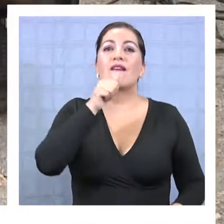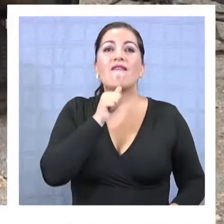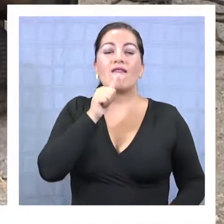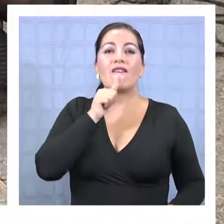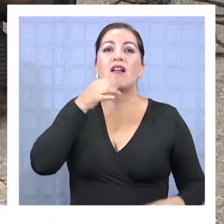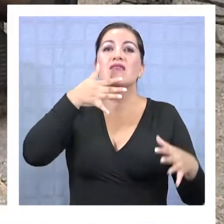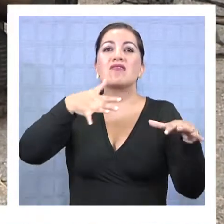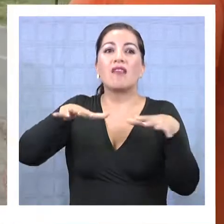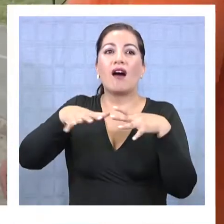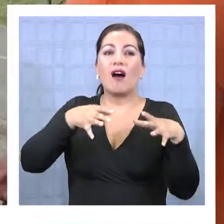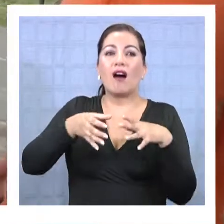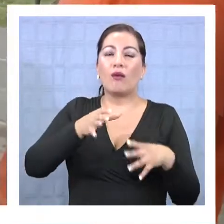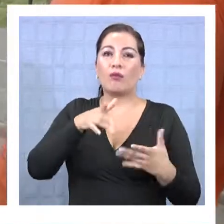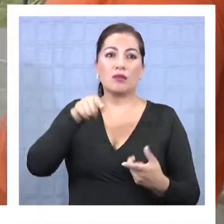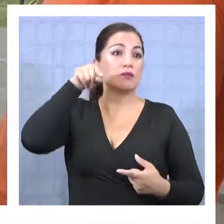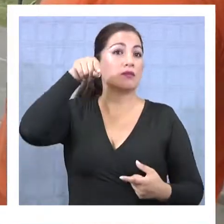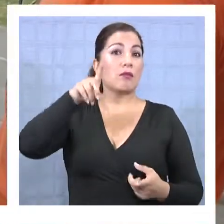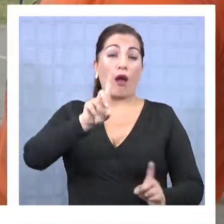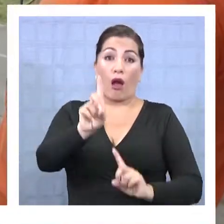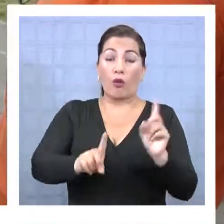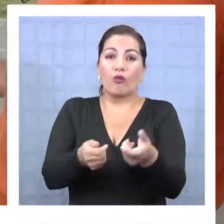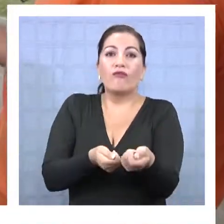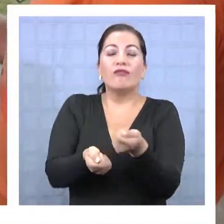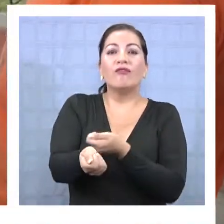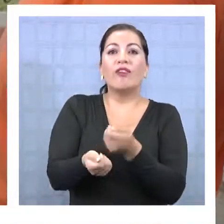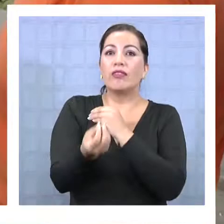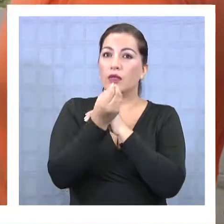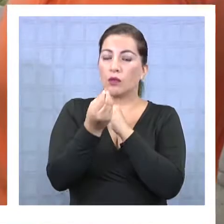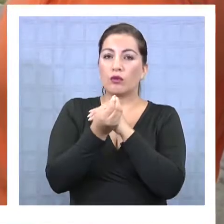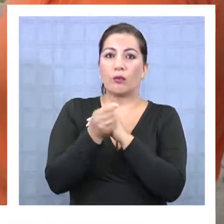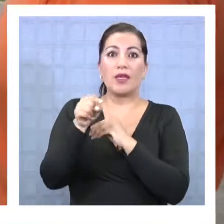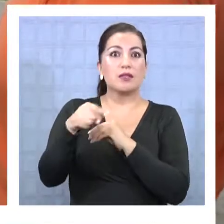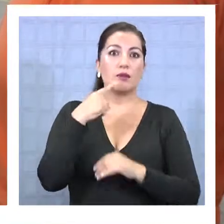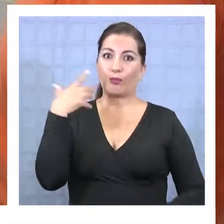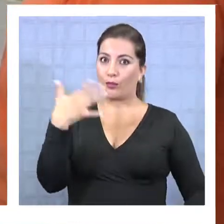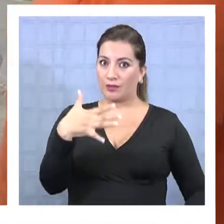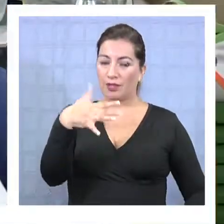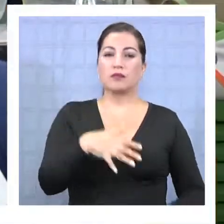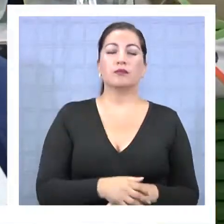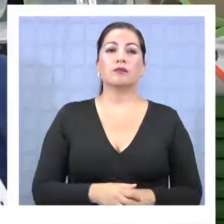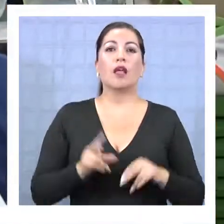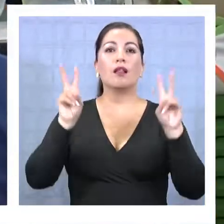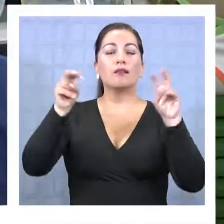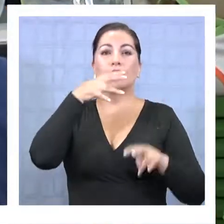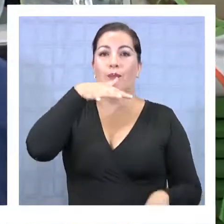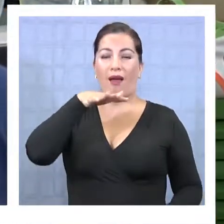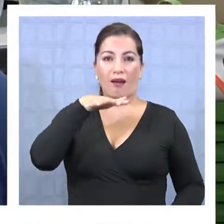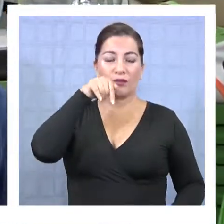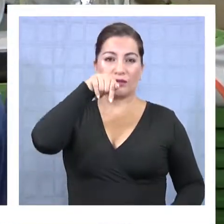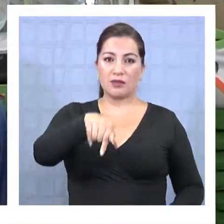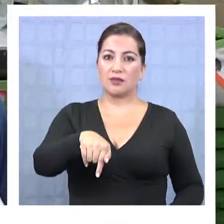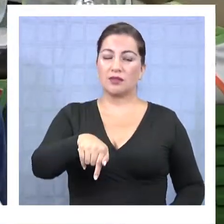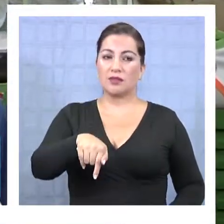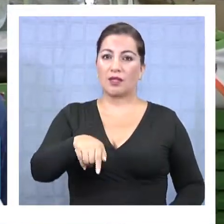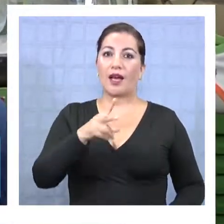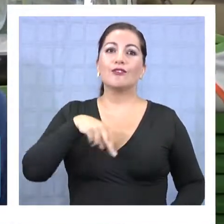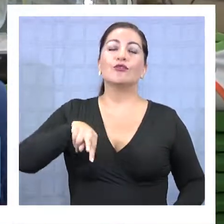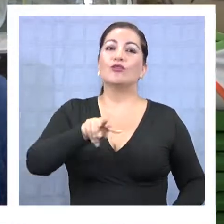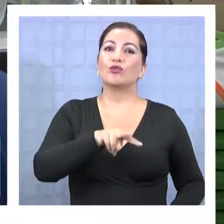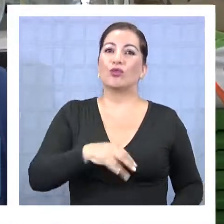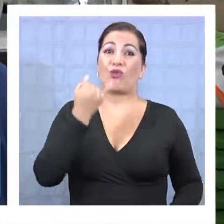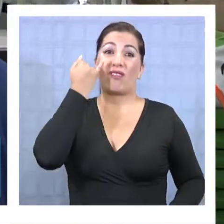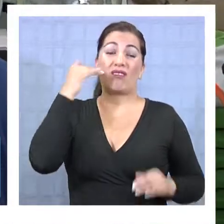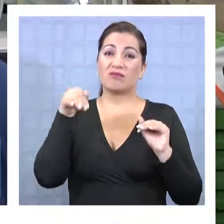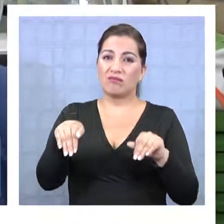la falta de agua potable, que para quienes venden alimentos es vital. El tema del agua, bueno, es un tema que igual a nosotros